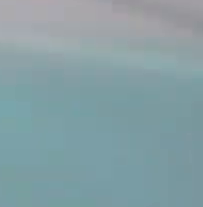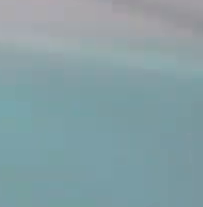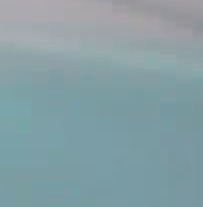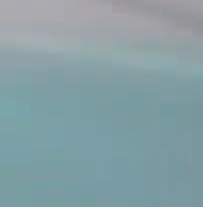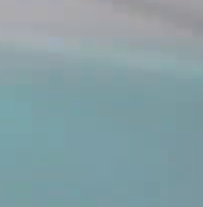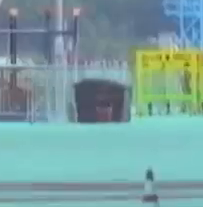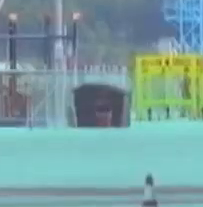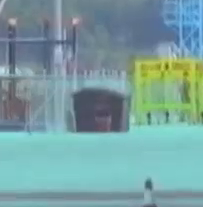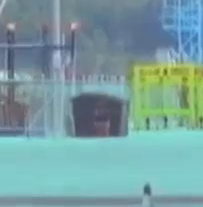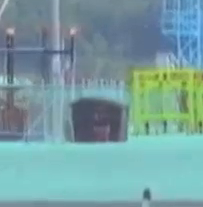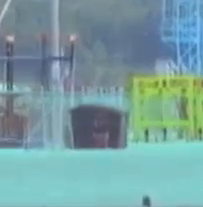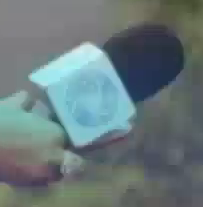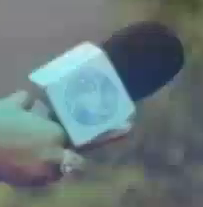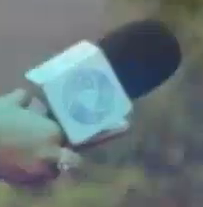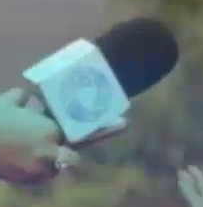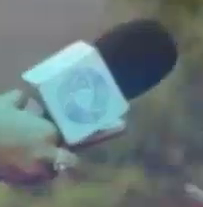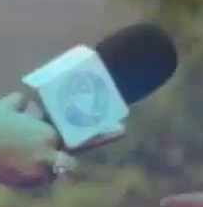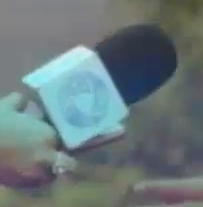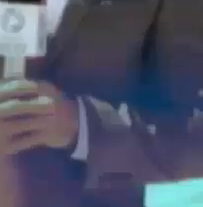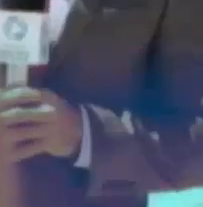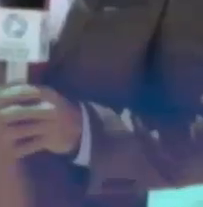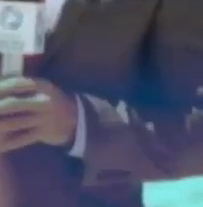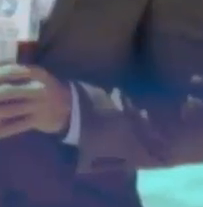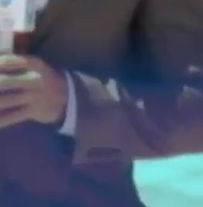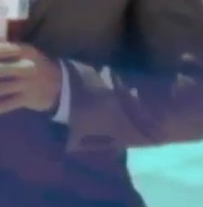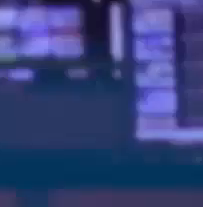Interés público.